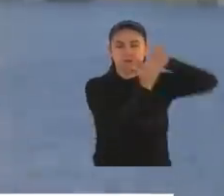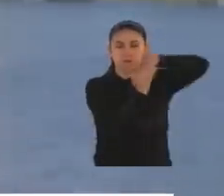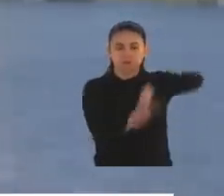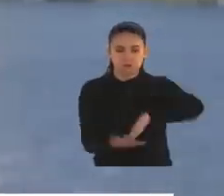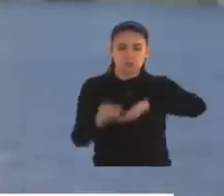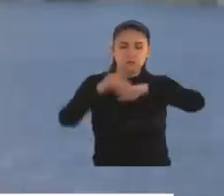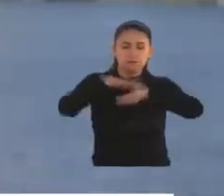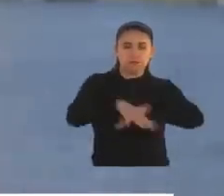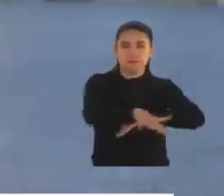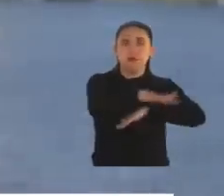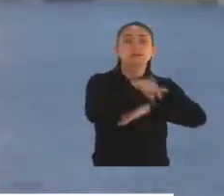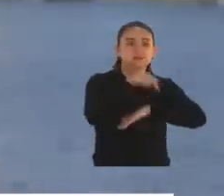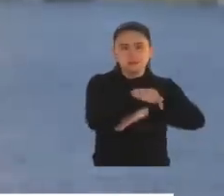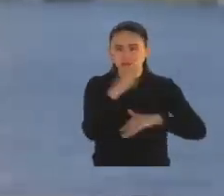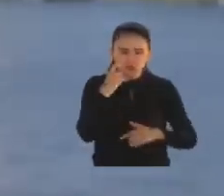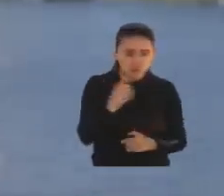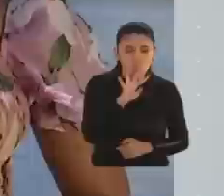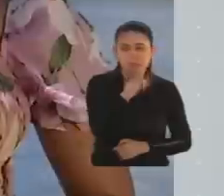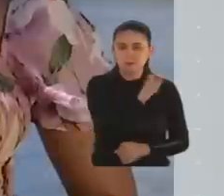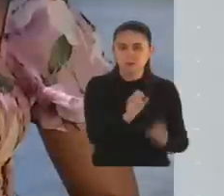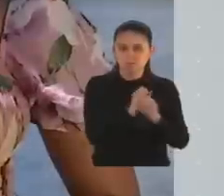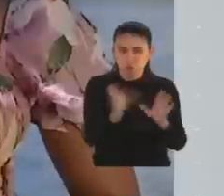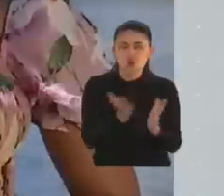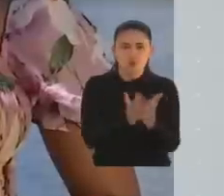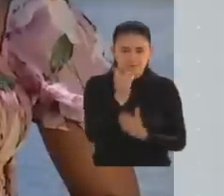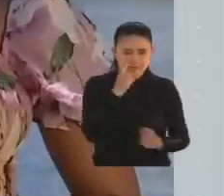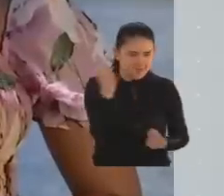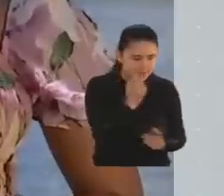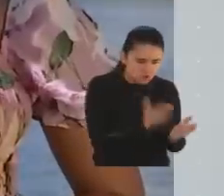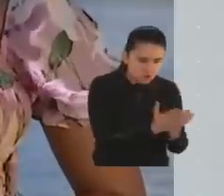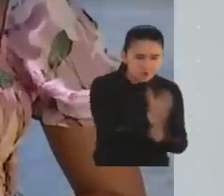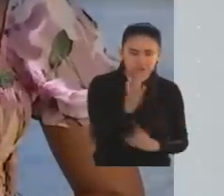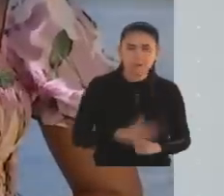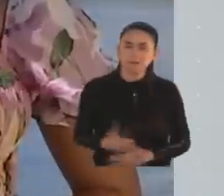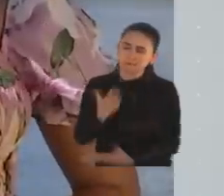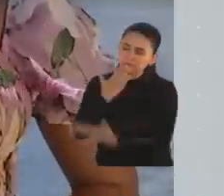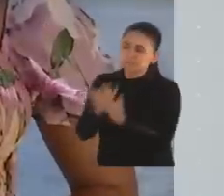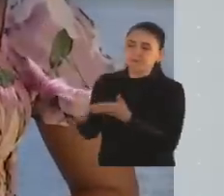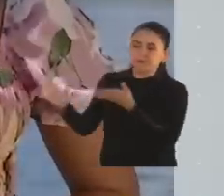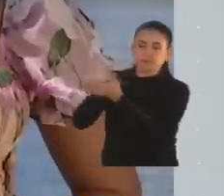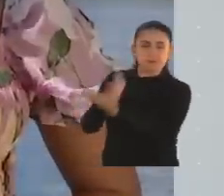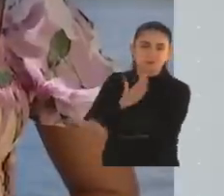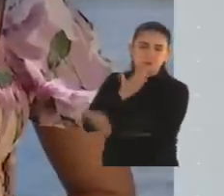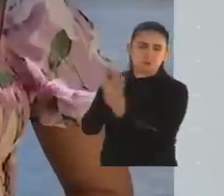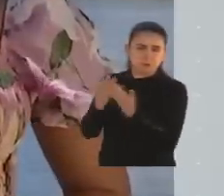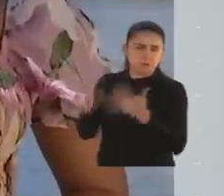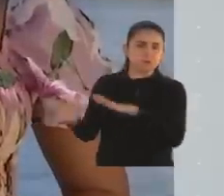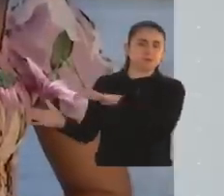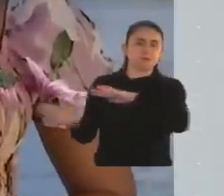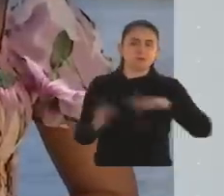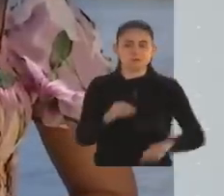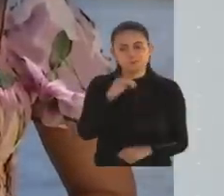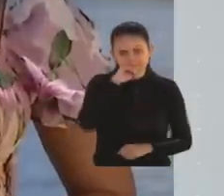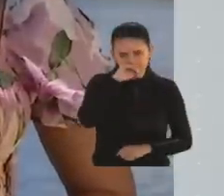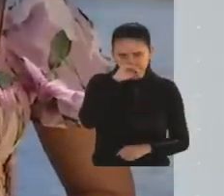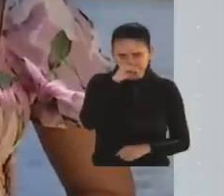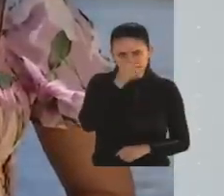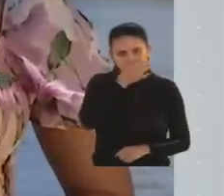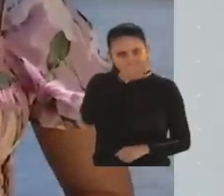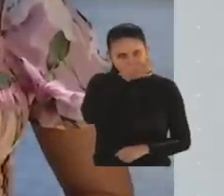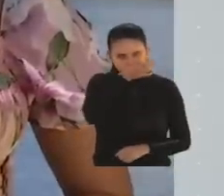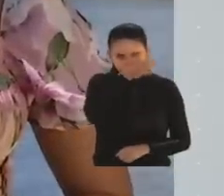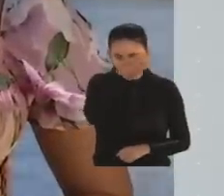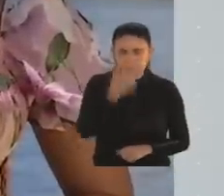a Islas del Rosario. Rosy, vuelvo con usted a estudio. Gracias por esta información, Angie. Vamos a estar muy atentos a lo que suceda allá en el norte del